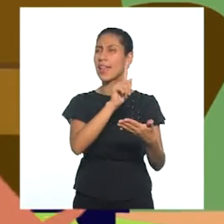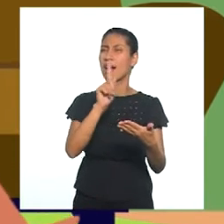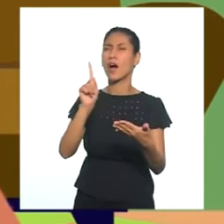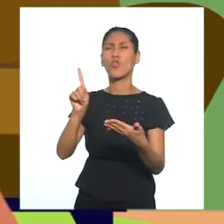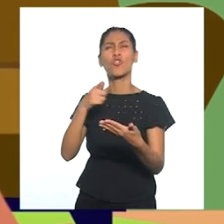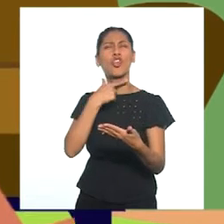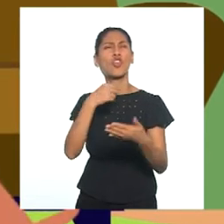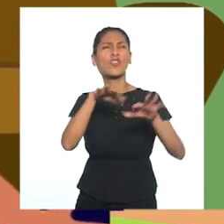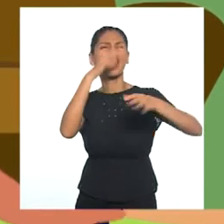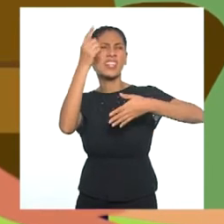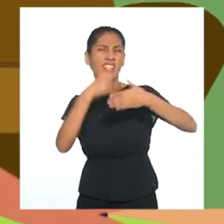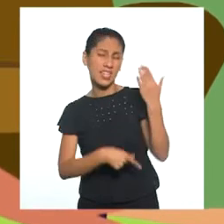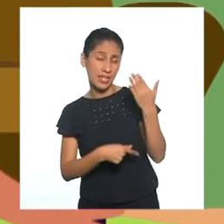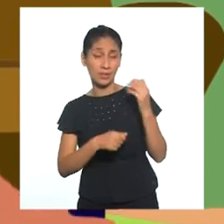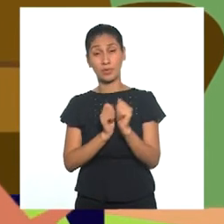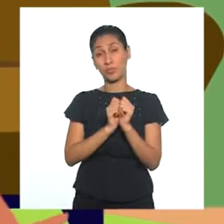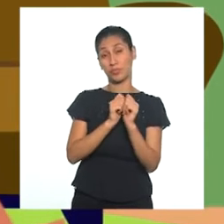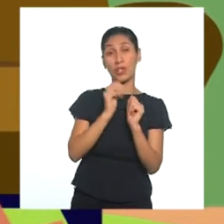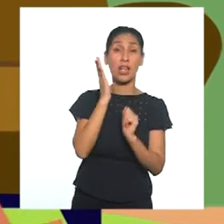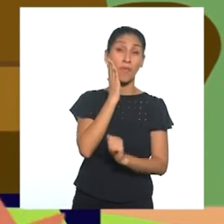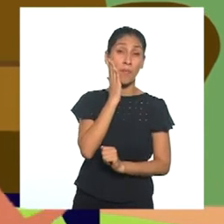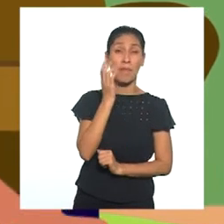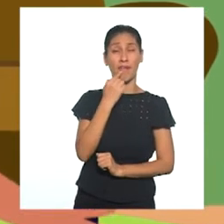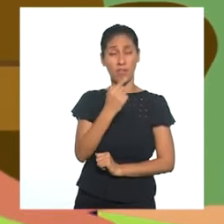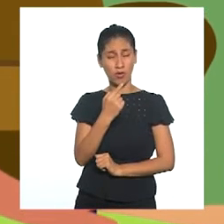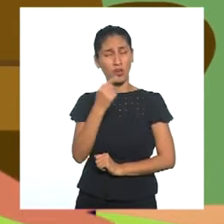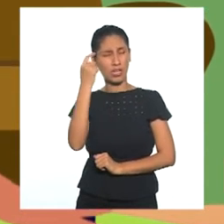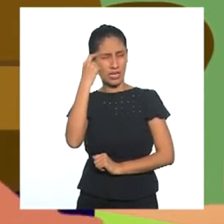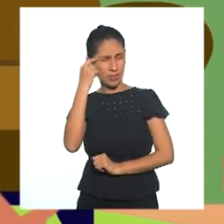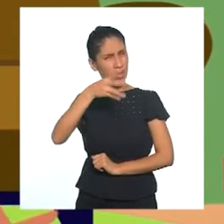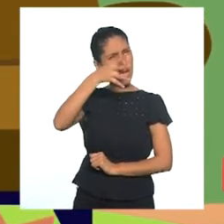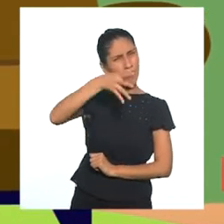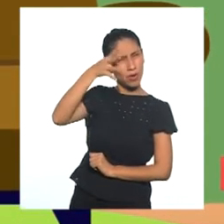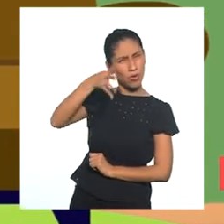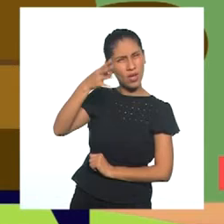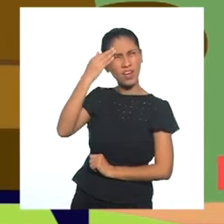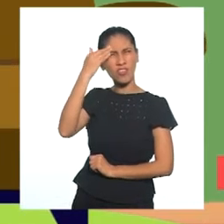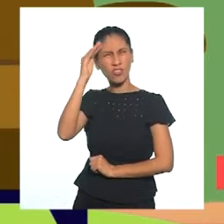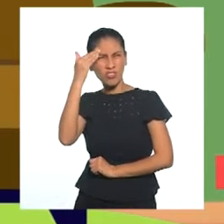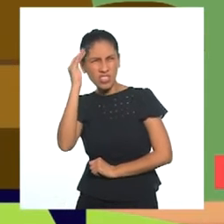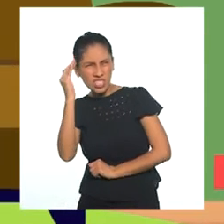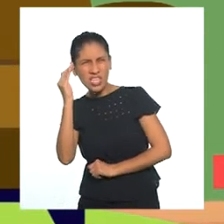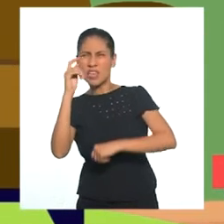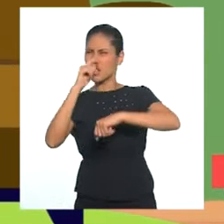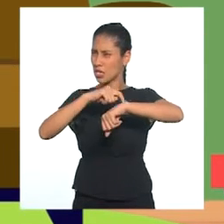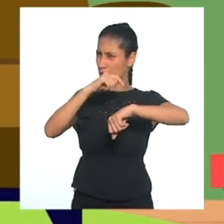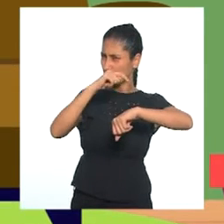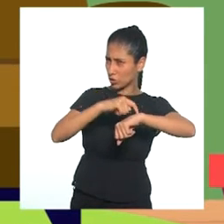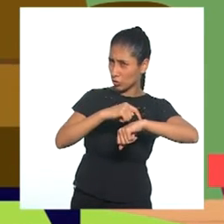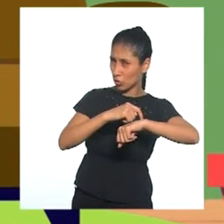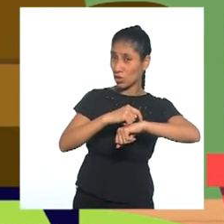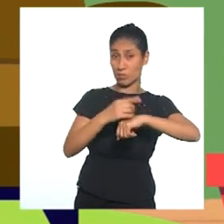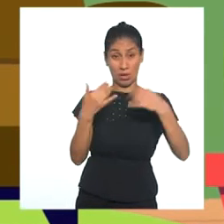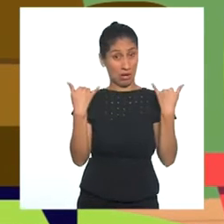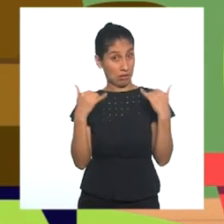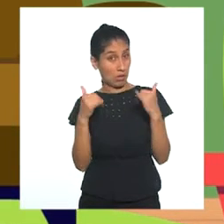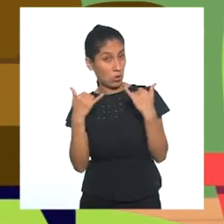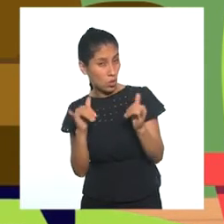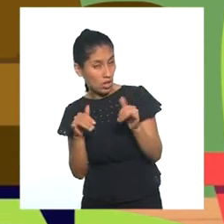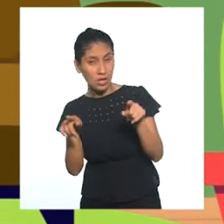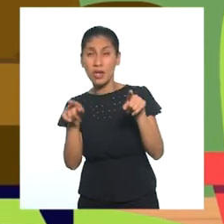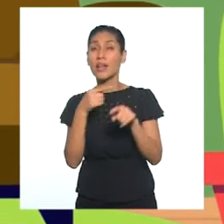La mamá indicó que considerarán los días y los momentos del día. La abuela dijo